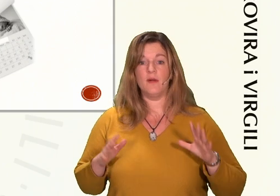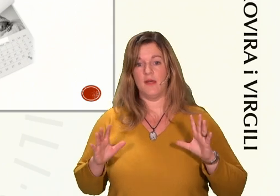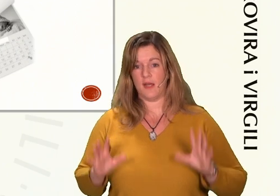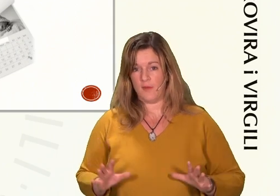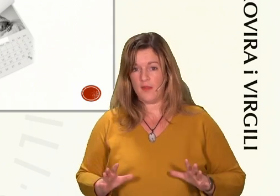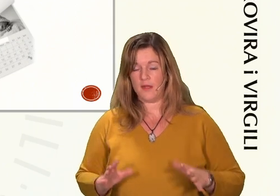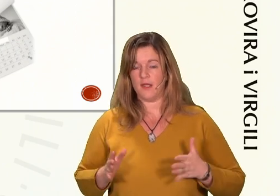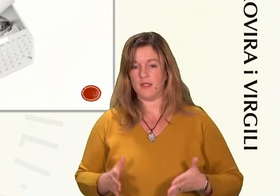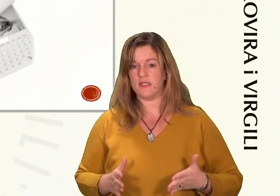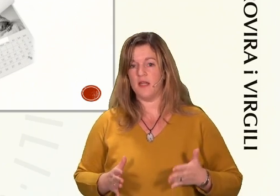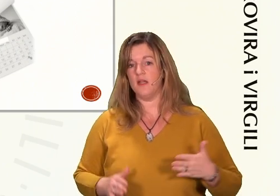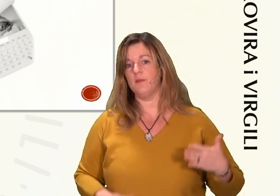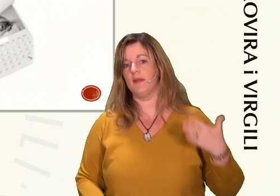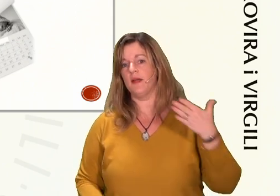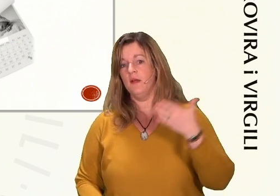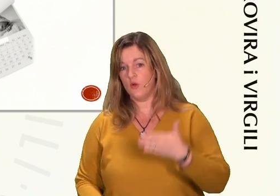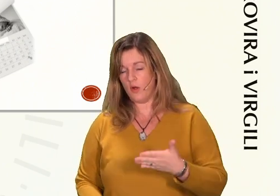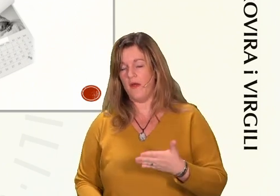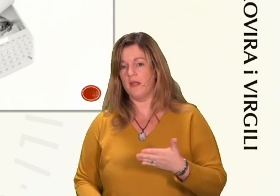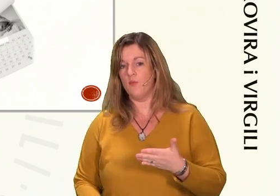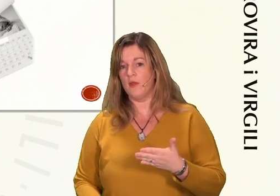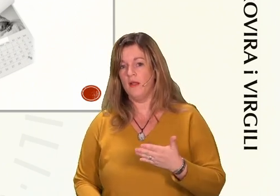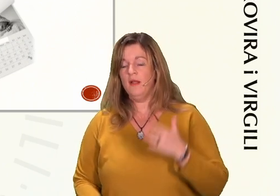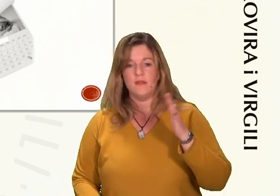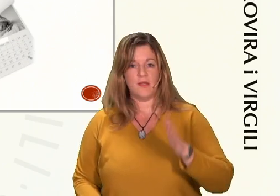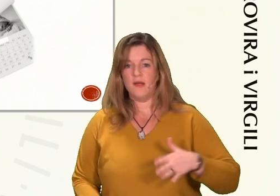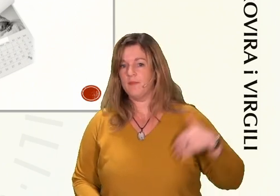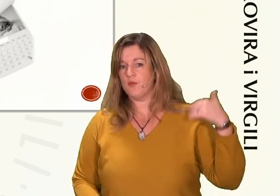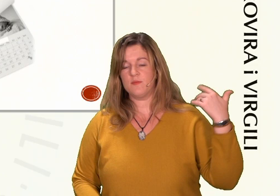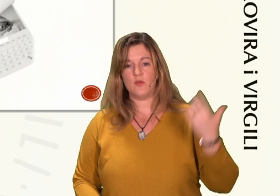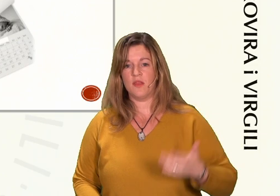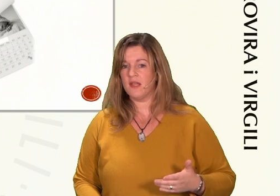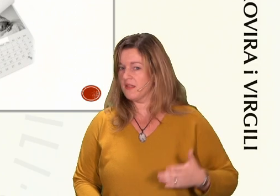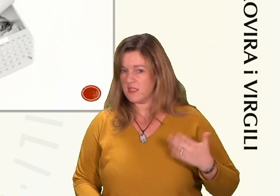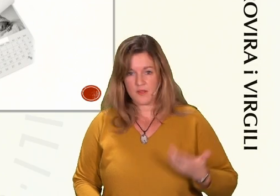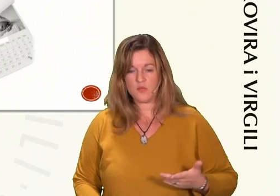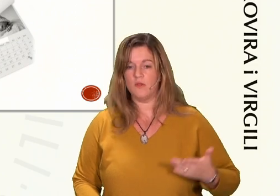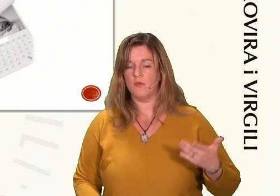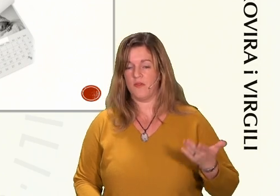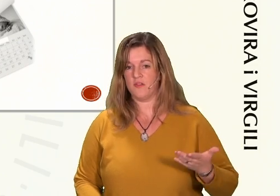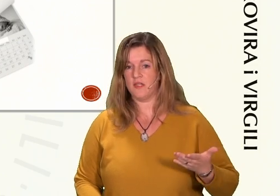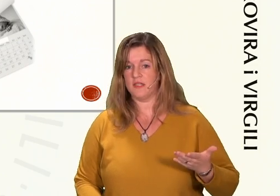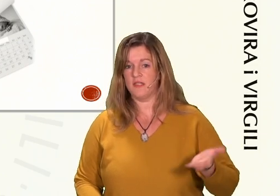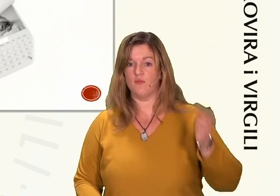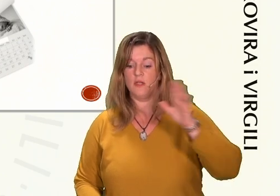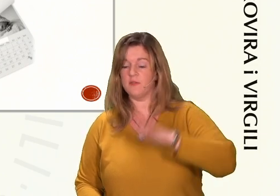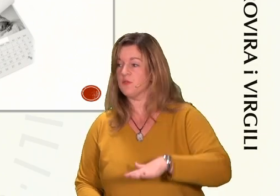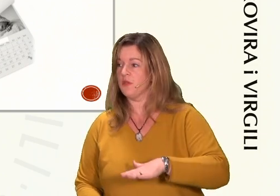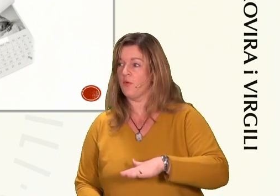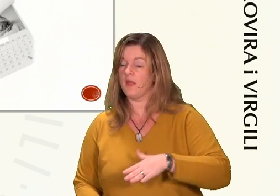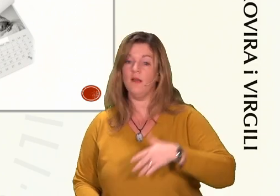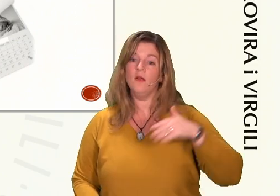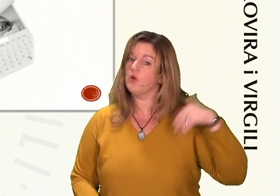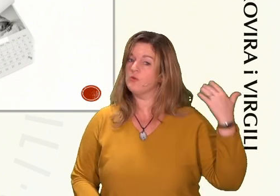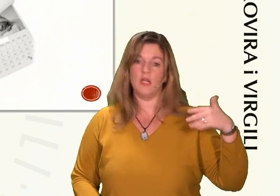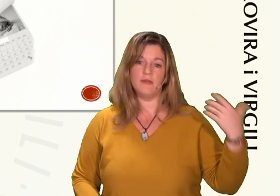videoconferencia va a quedar grabada, va a quedar registrada y va a quedar colgada en el Moodle, de manera que podréis visualizar tantas veces cuanto necesitéis, tanto si la habéis visto en